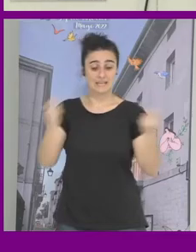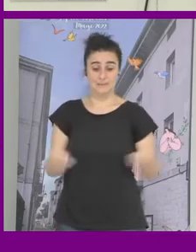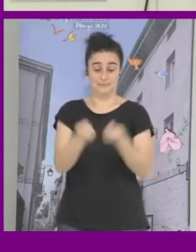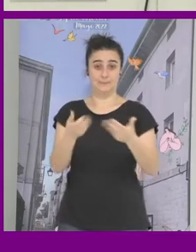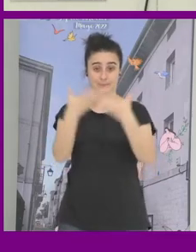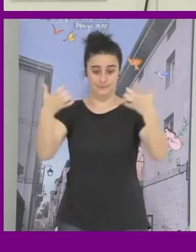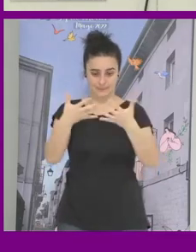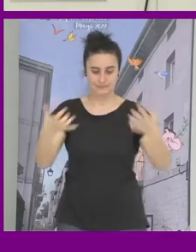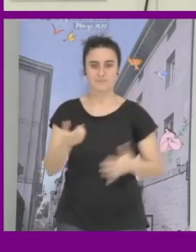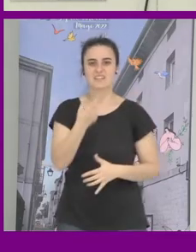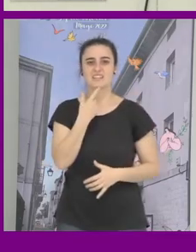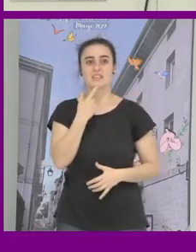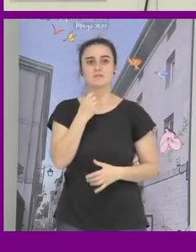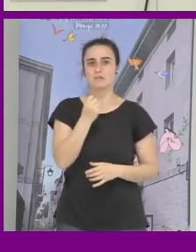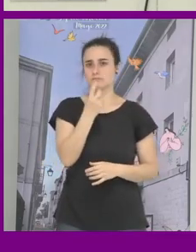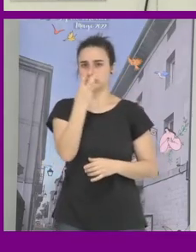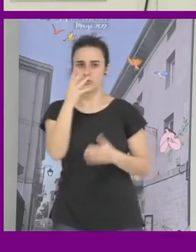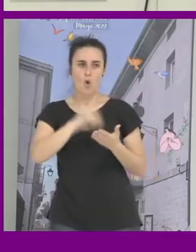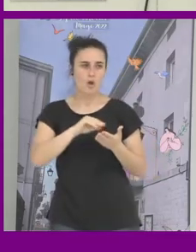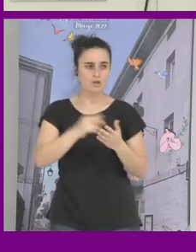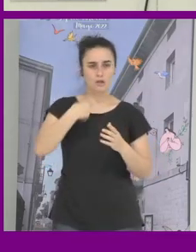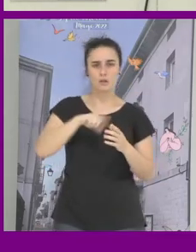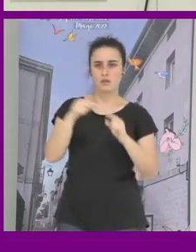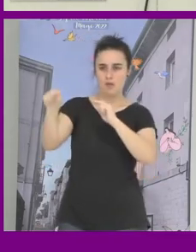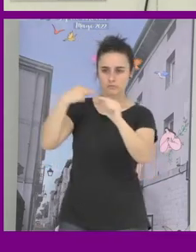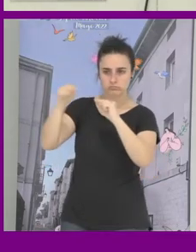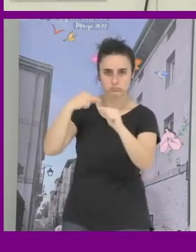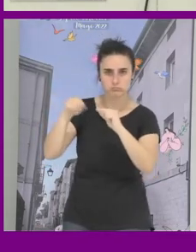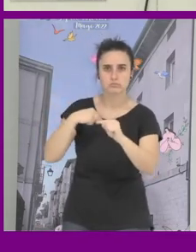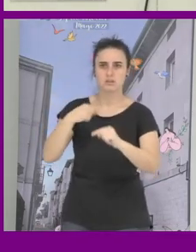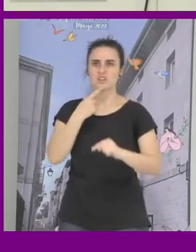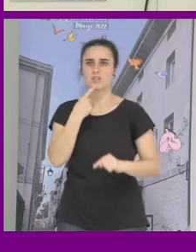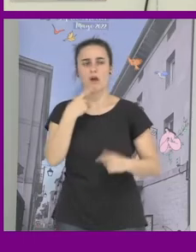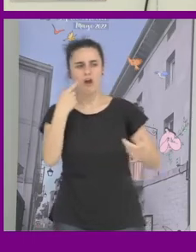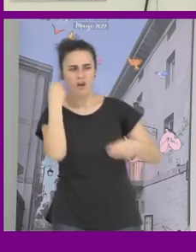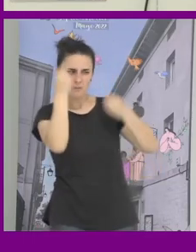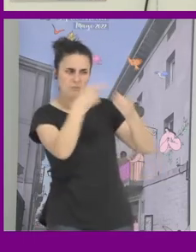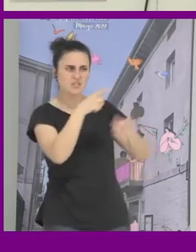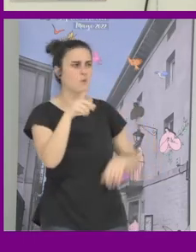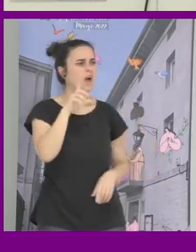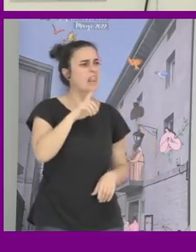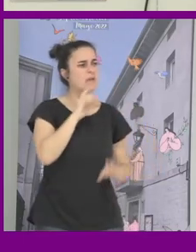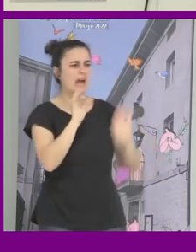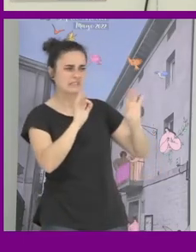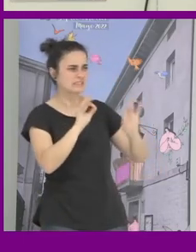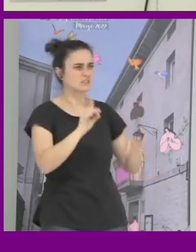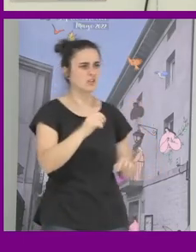esaten en muchas ocasiones hemos recibido mensajes diciendo yo no pensaba que las lesbianas erais así, yo antes no lo veía normal, os